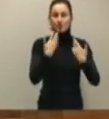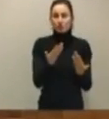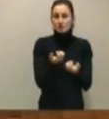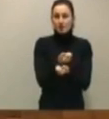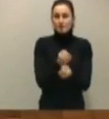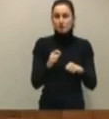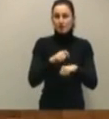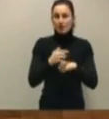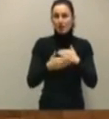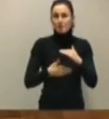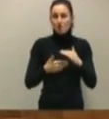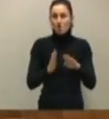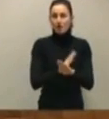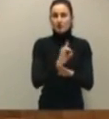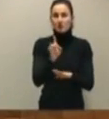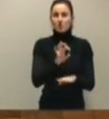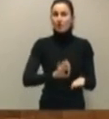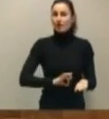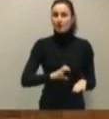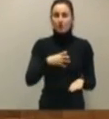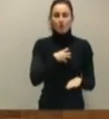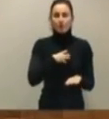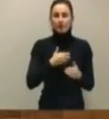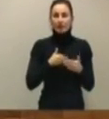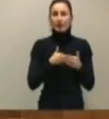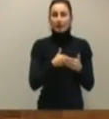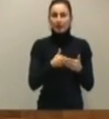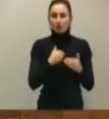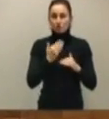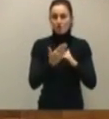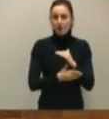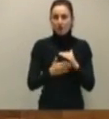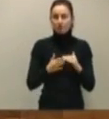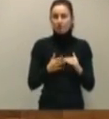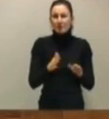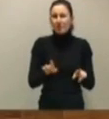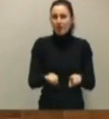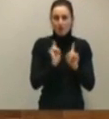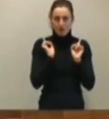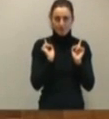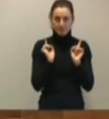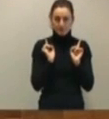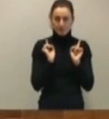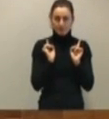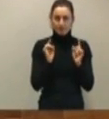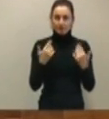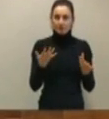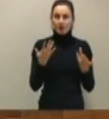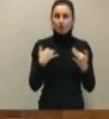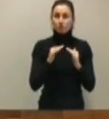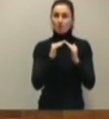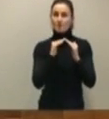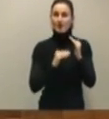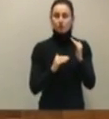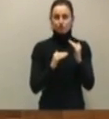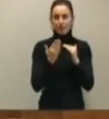materialmente imposible aprobarlo antes del 1 de enero, no había necesidad de ajustar tanto los plazos, que de cualquier forma también fueron